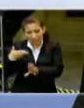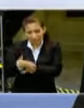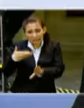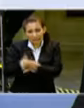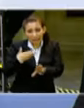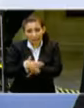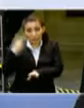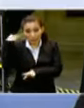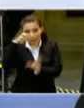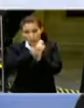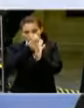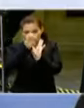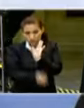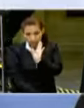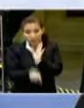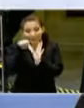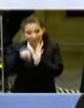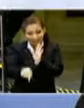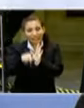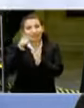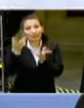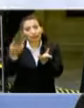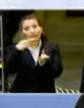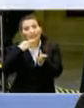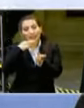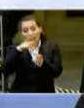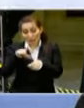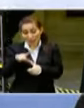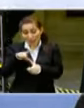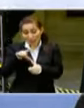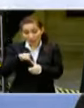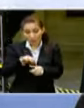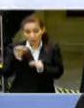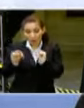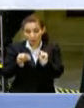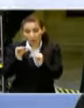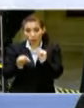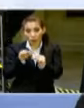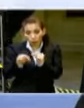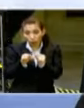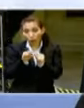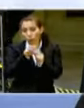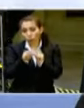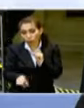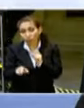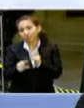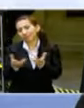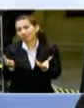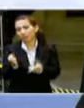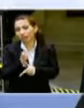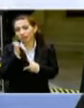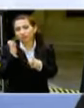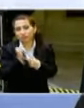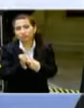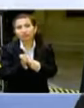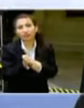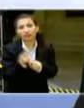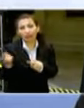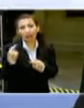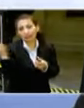en Veracruz, por decir algo, eso repercute en Centroamérica, empiezan a aparecer en Centroamérica. Entonces me parece que